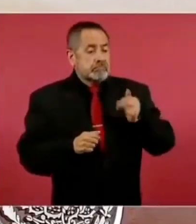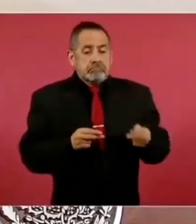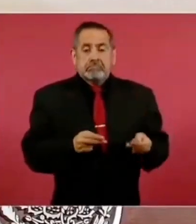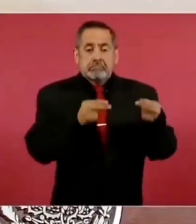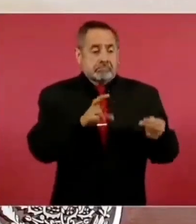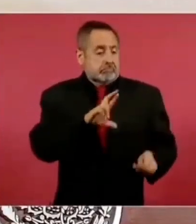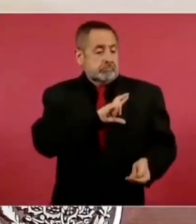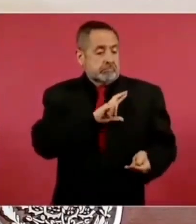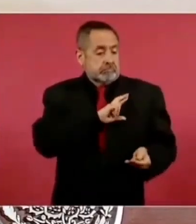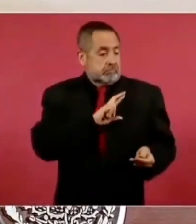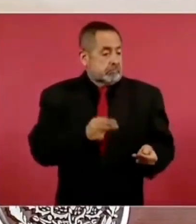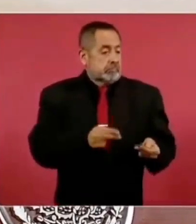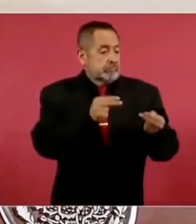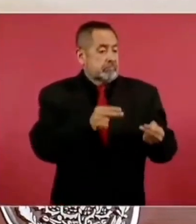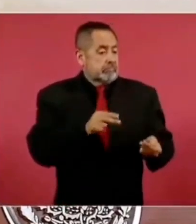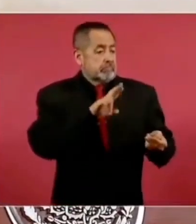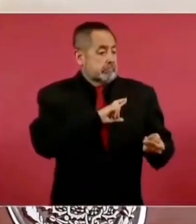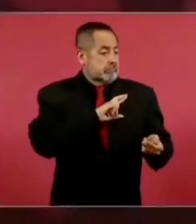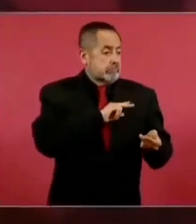el interés